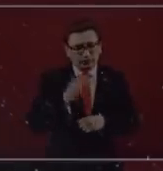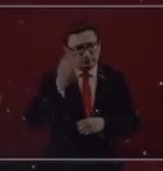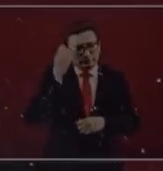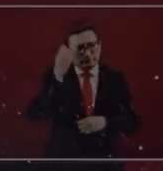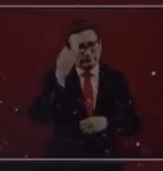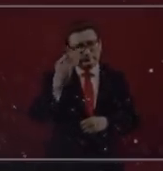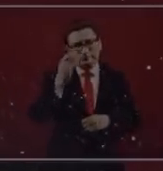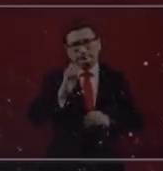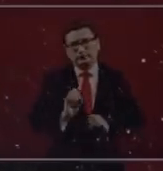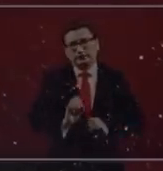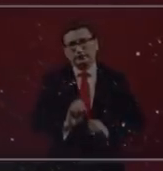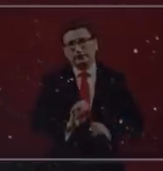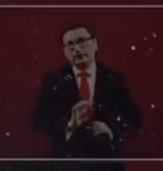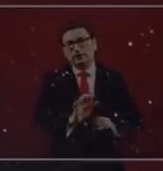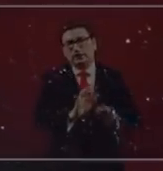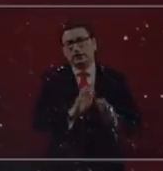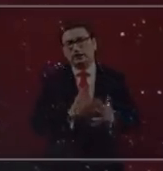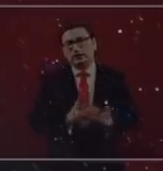Y no es malo.